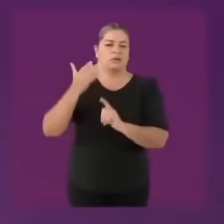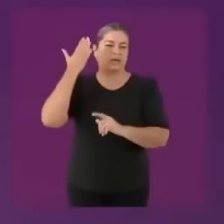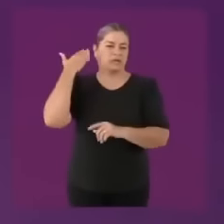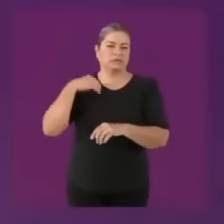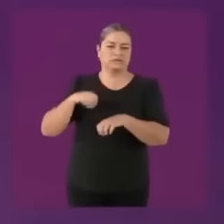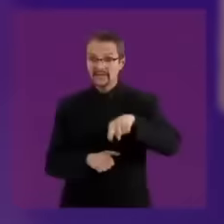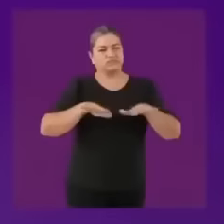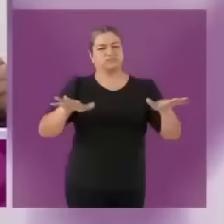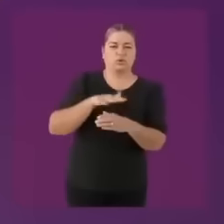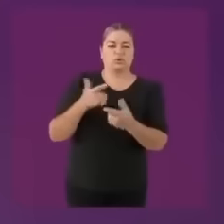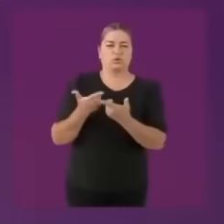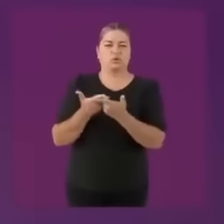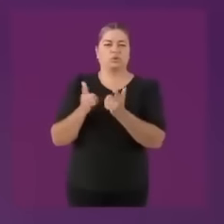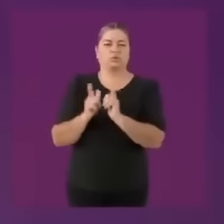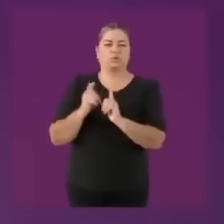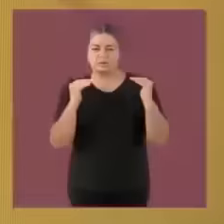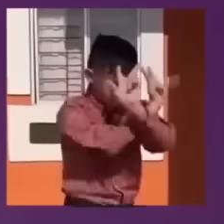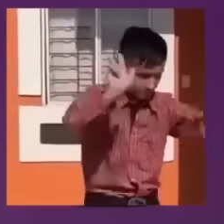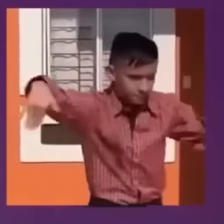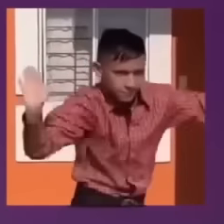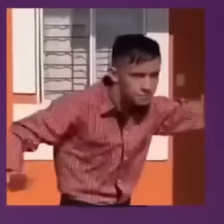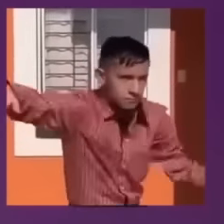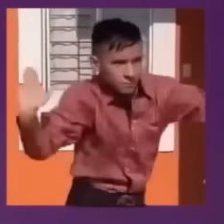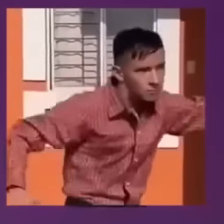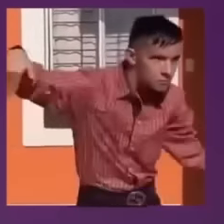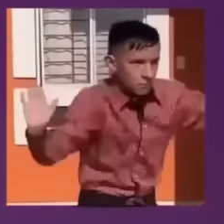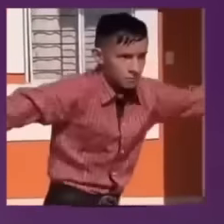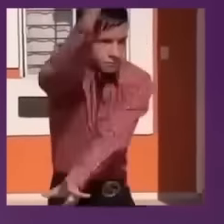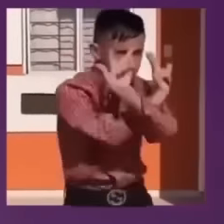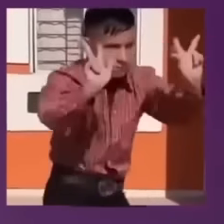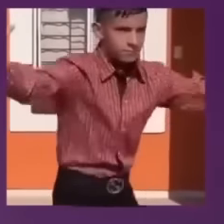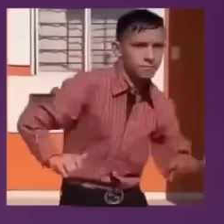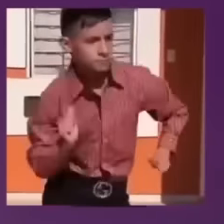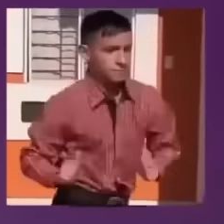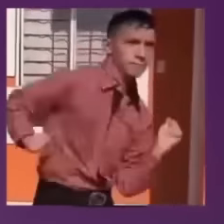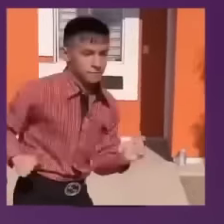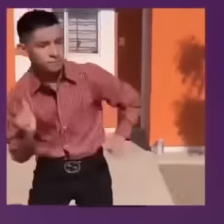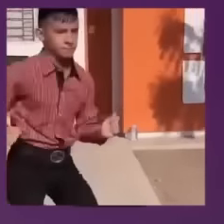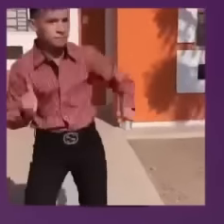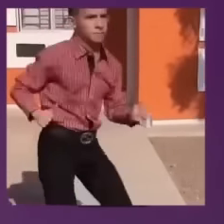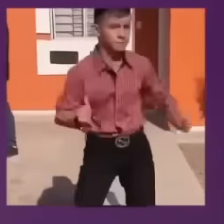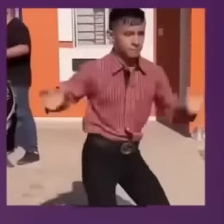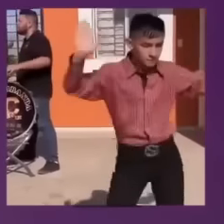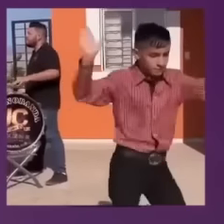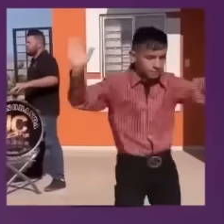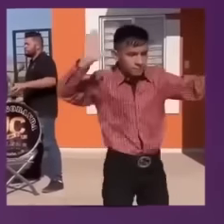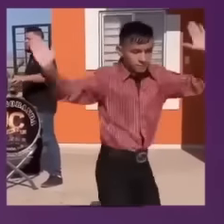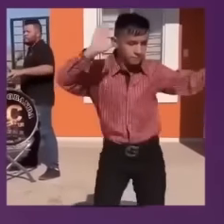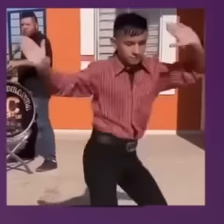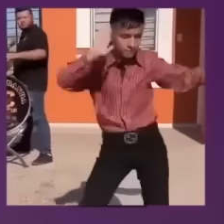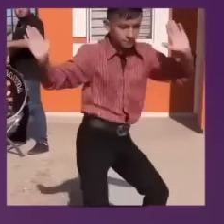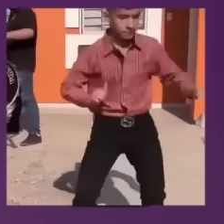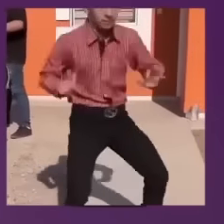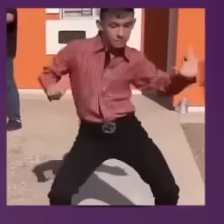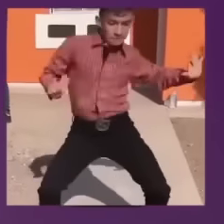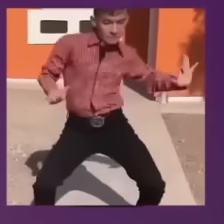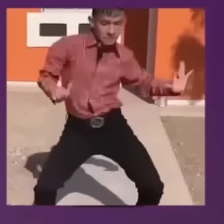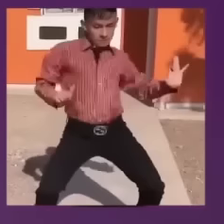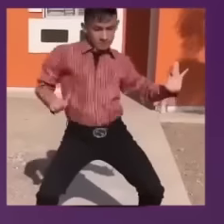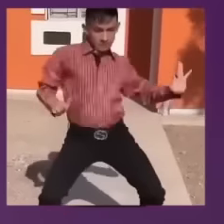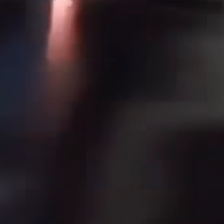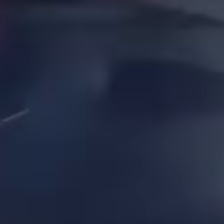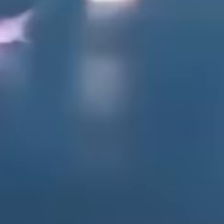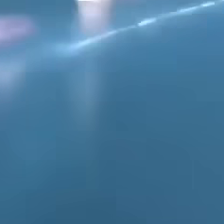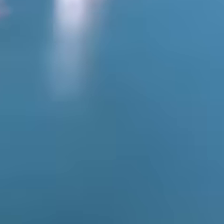contexto, antes de que me la metan sin pretexto, que en este debate se van a presentar principalmente dos proyectos. El proyecto de regresar